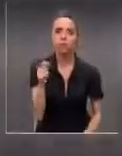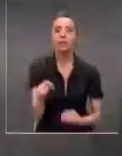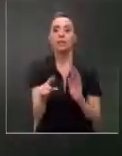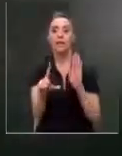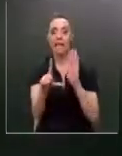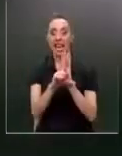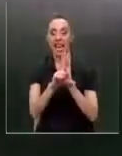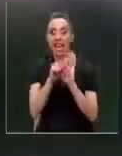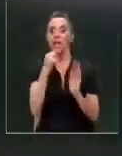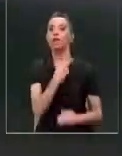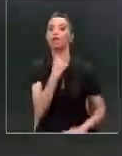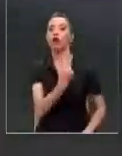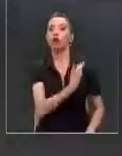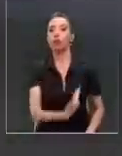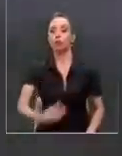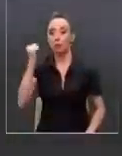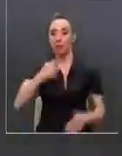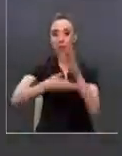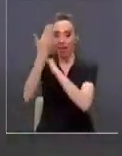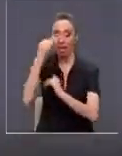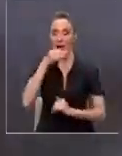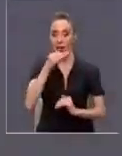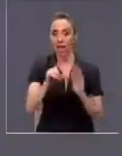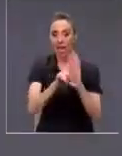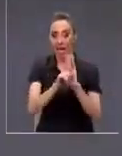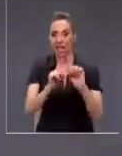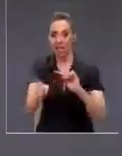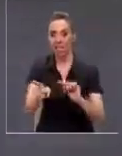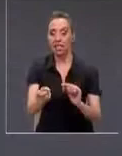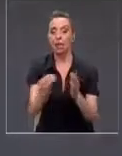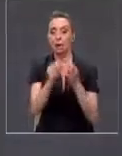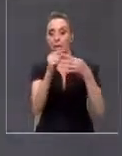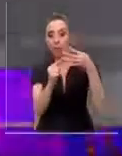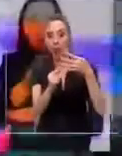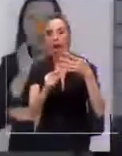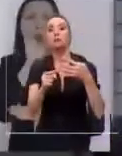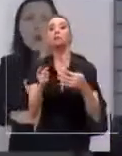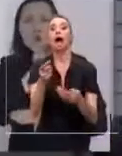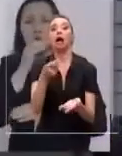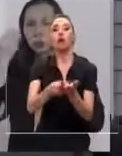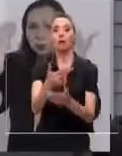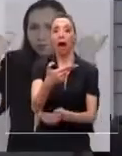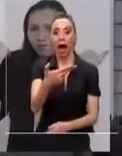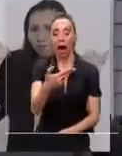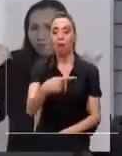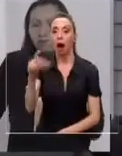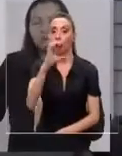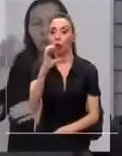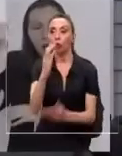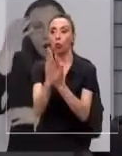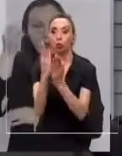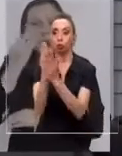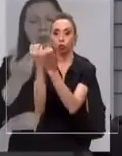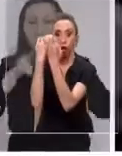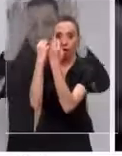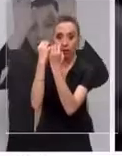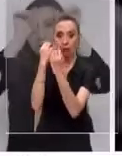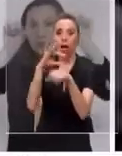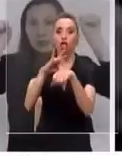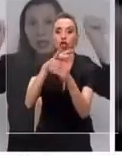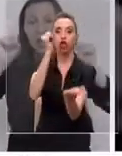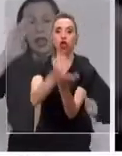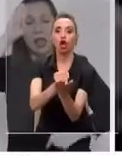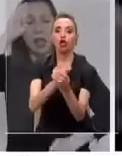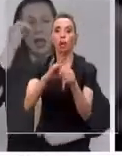La ley va a exigir mayores requisitos para adquirir un arma, como curso de entrenamiento y también un certificado de un médico